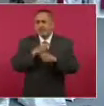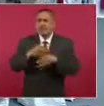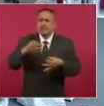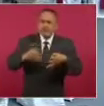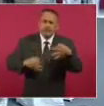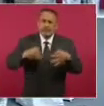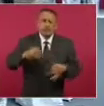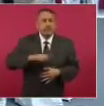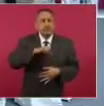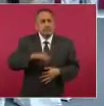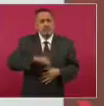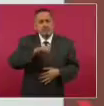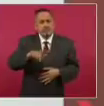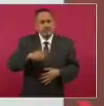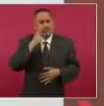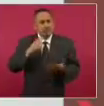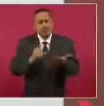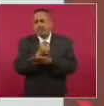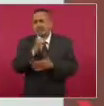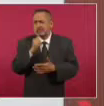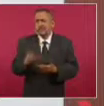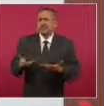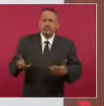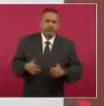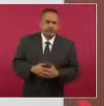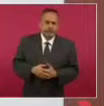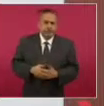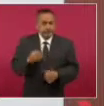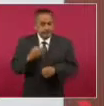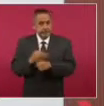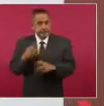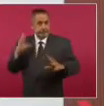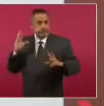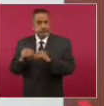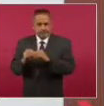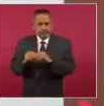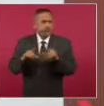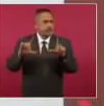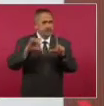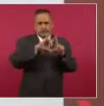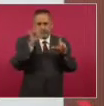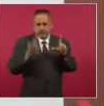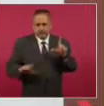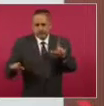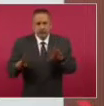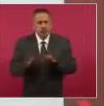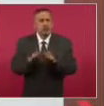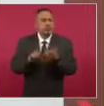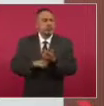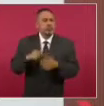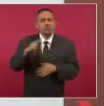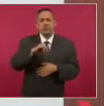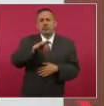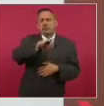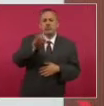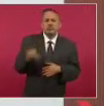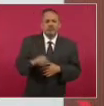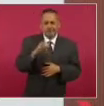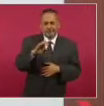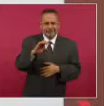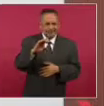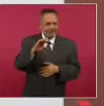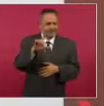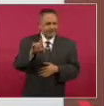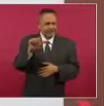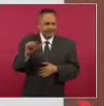años en trámite. Hoy, en todo el territorio nacional, ya cerraron las juntas de conciliación y